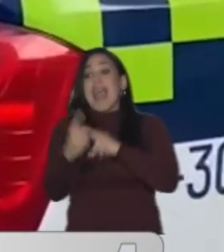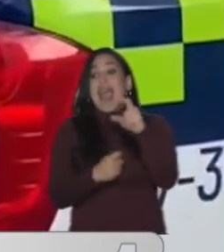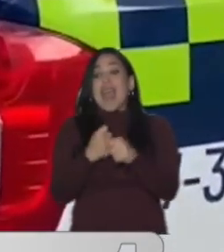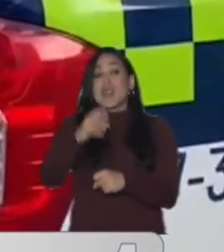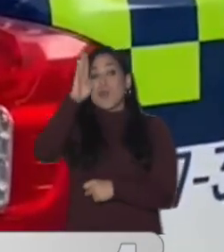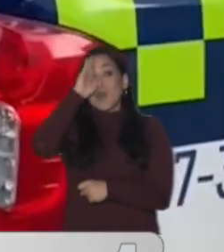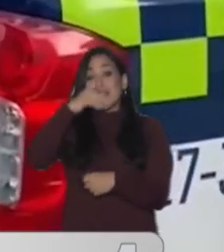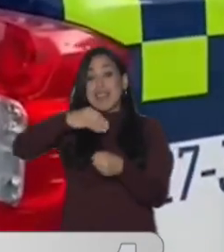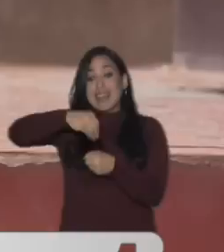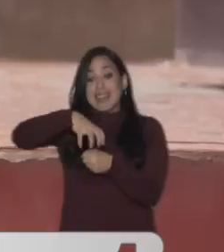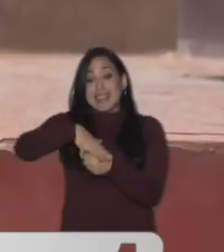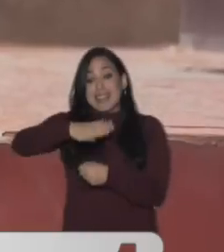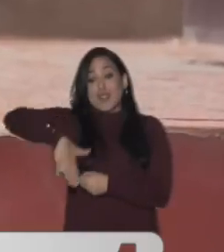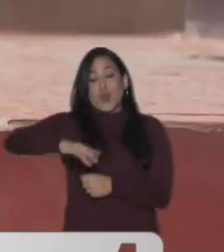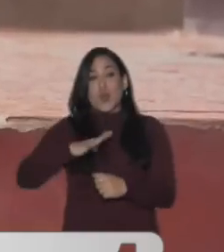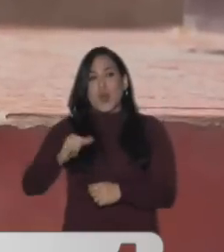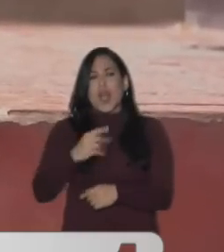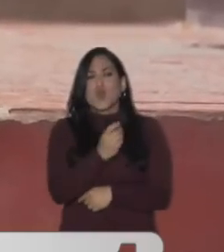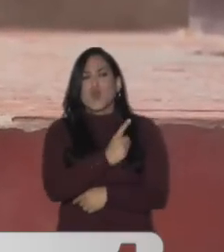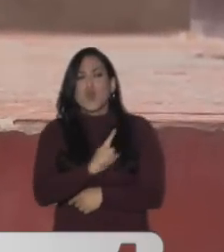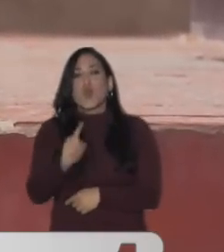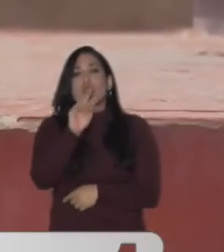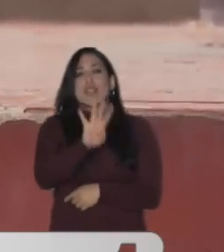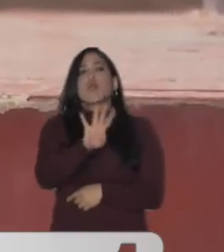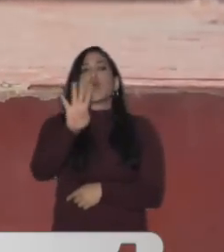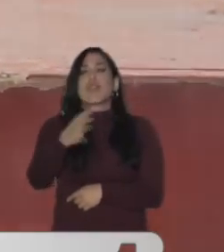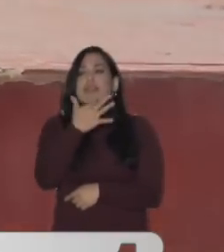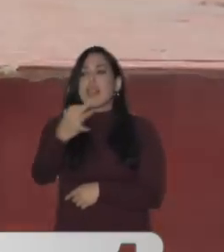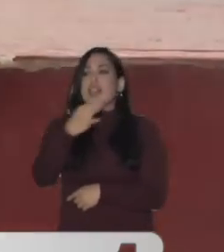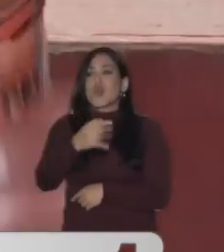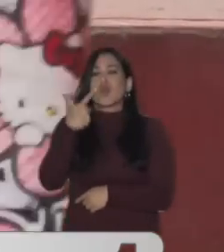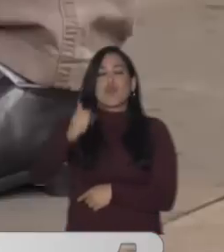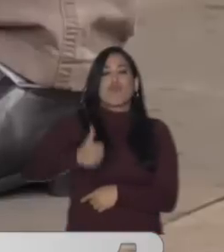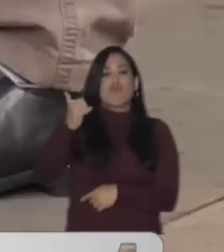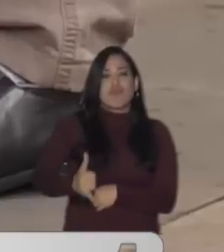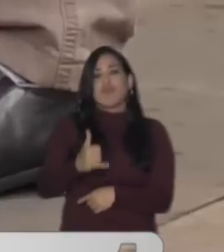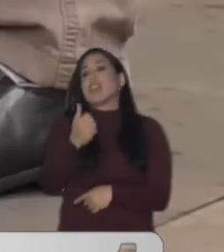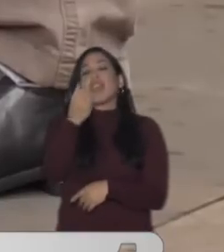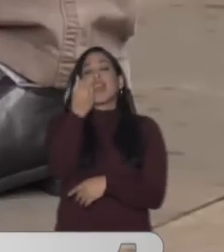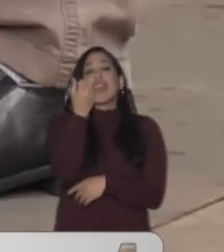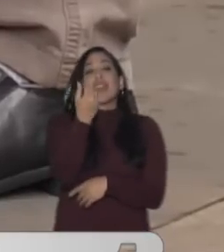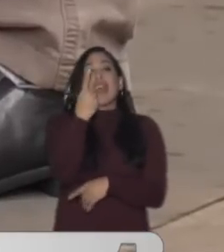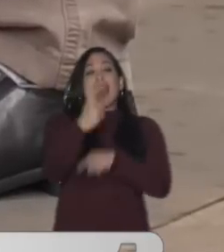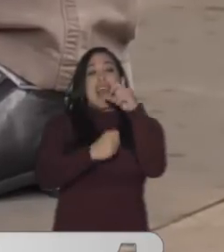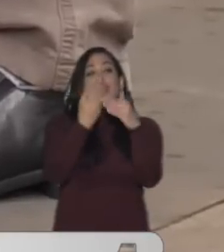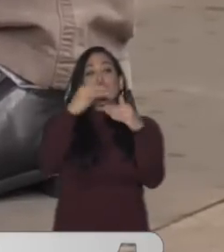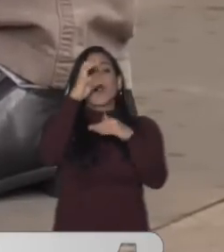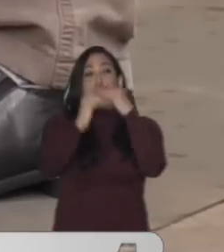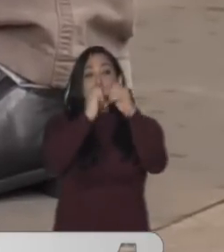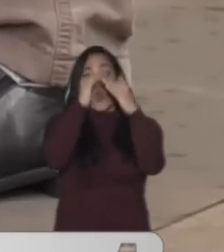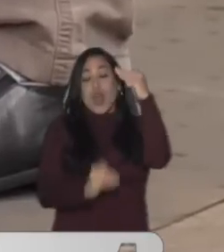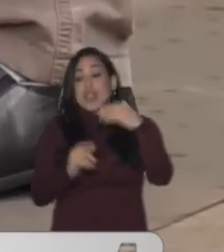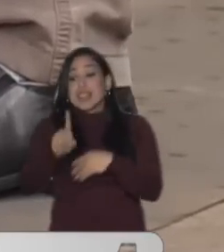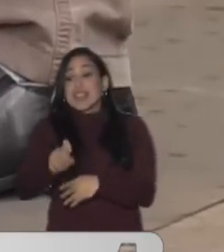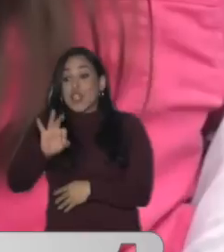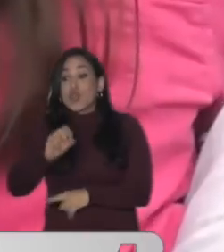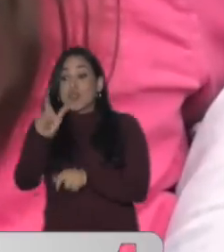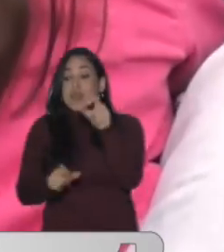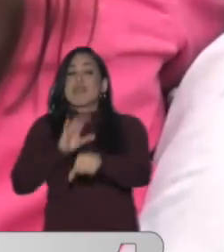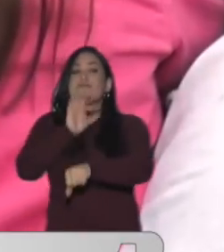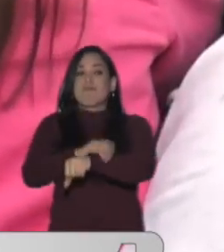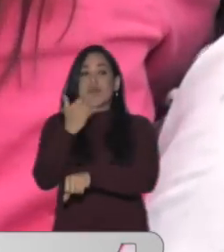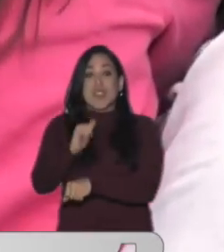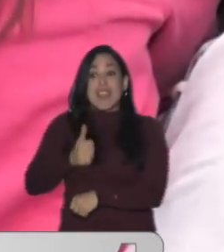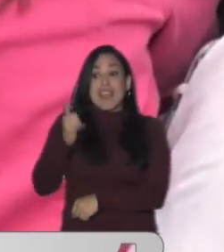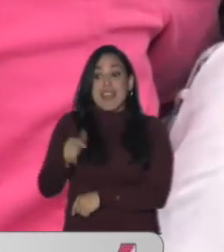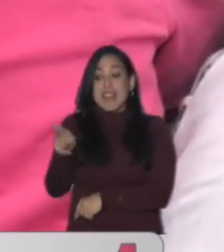la Policía Metropolitana de Cali, se han presentado 144 denuncias por acto sexual abusivo con menores de edad y 68 personas han sido capturadas